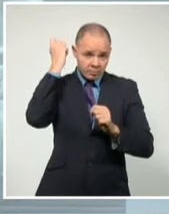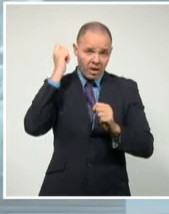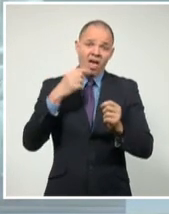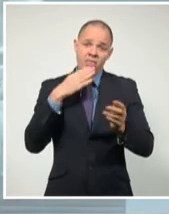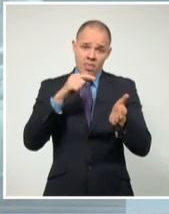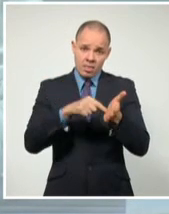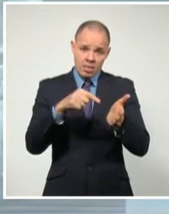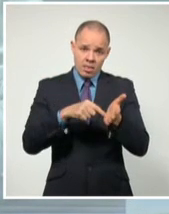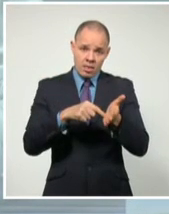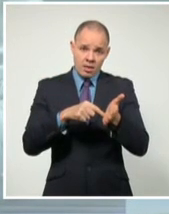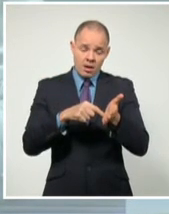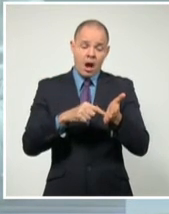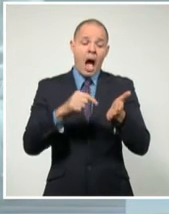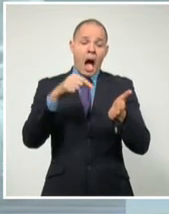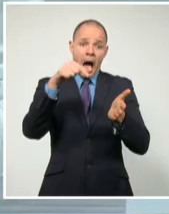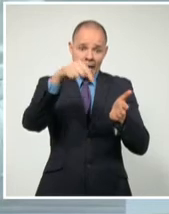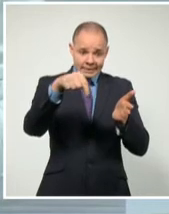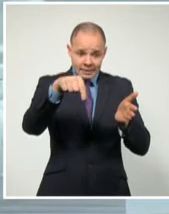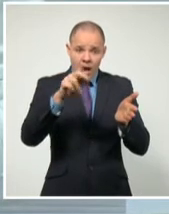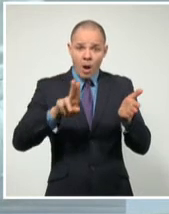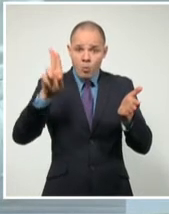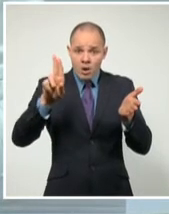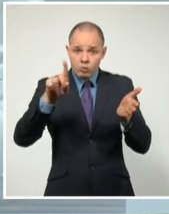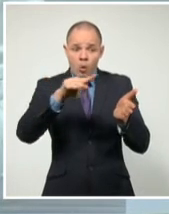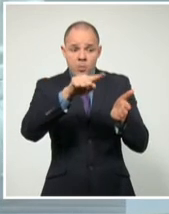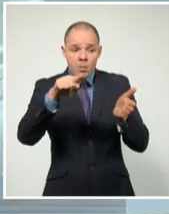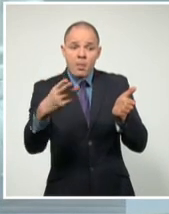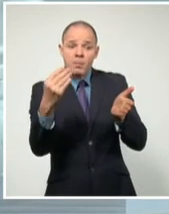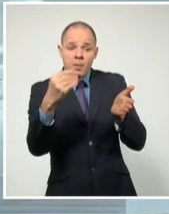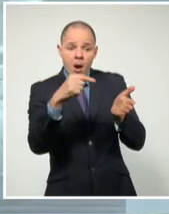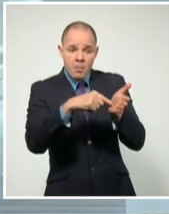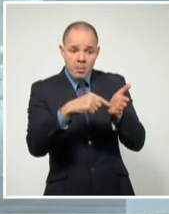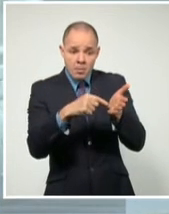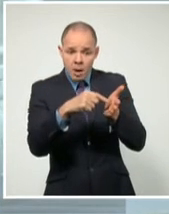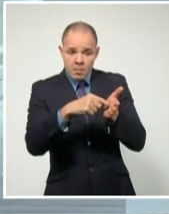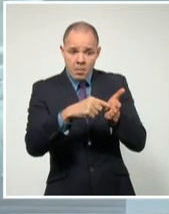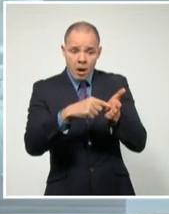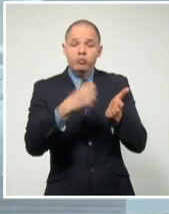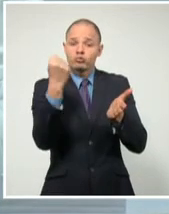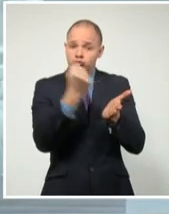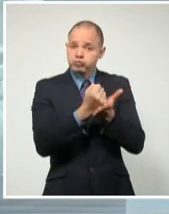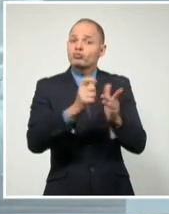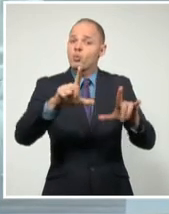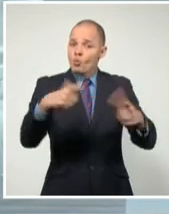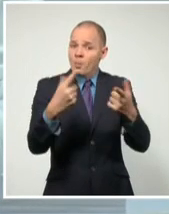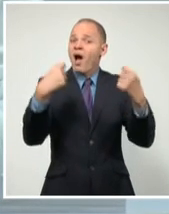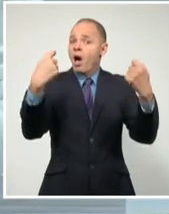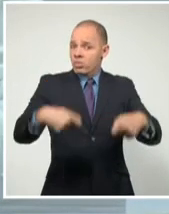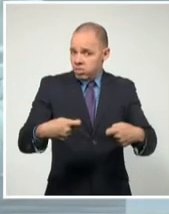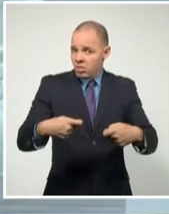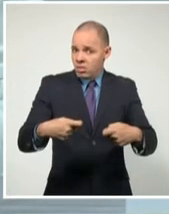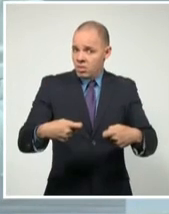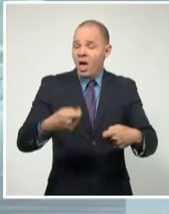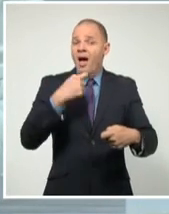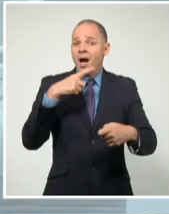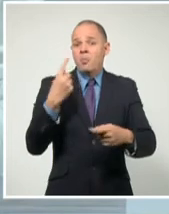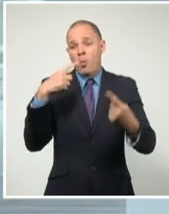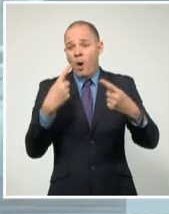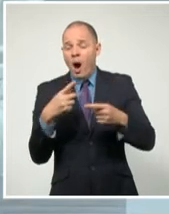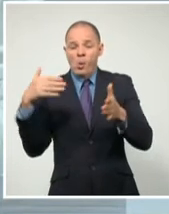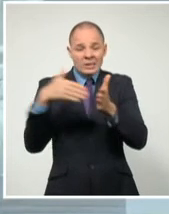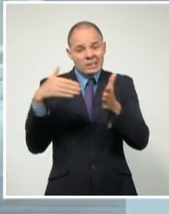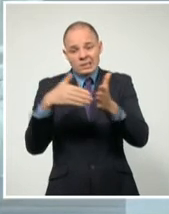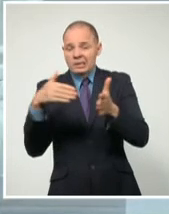que cumplirlo. Ante los obstáculos, no detenernos. Y si es necesario modificar